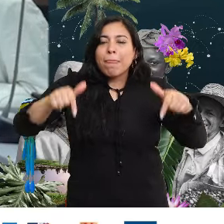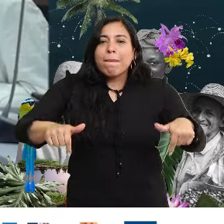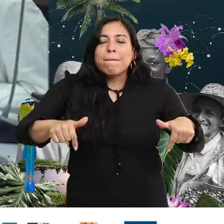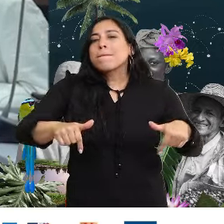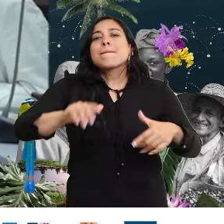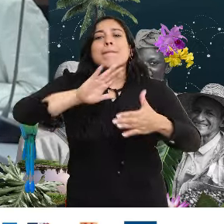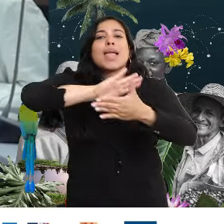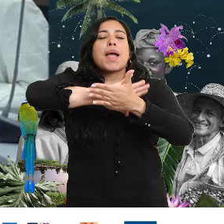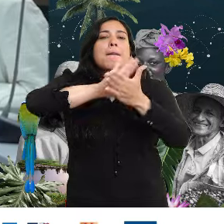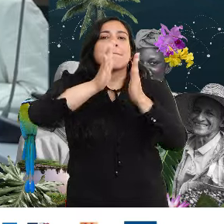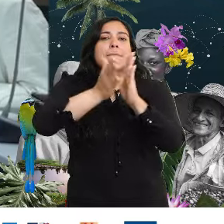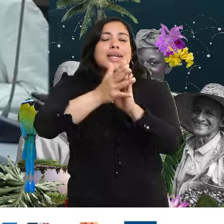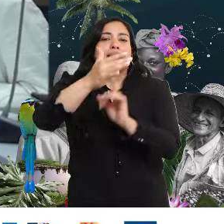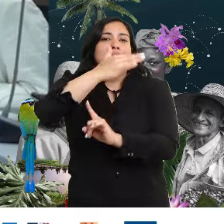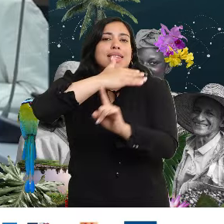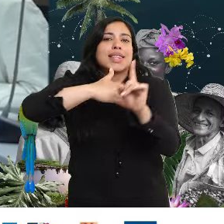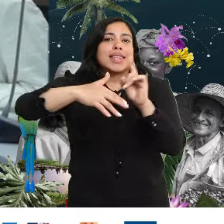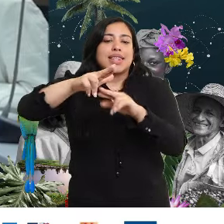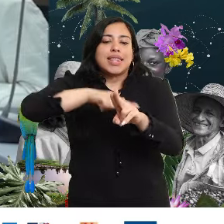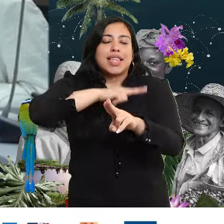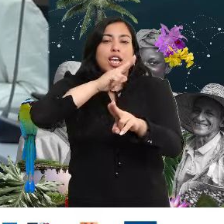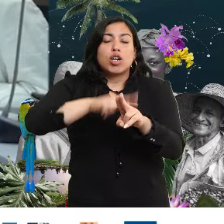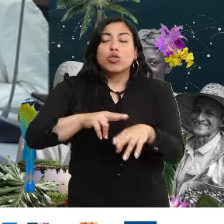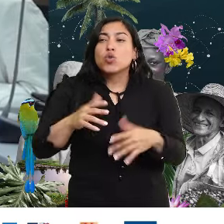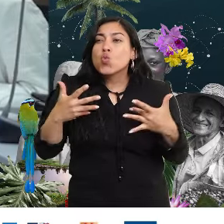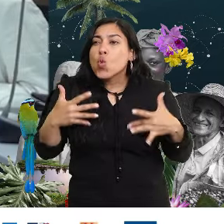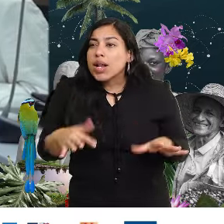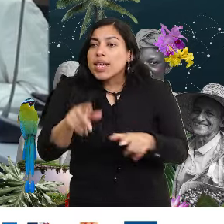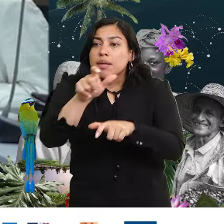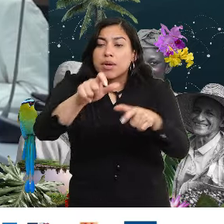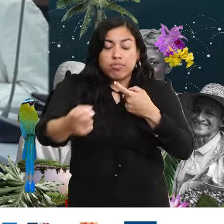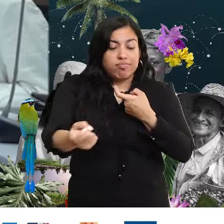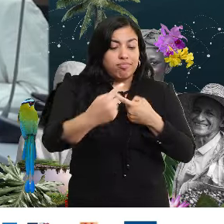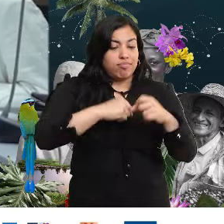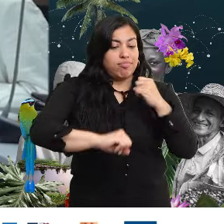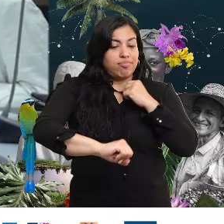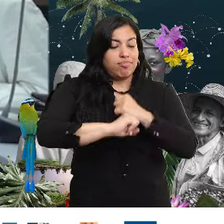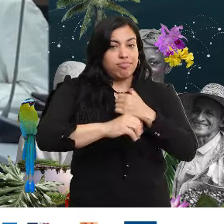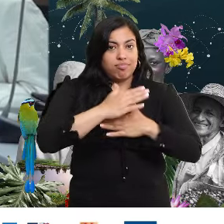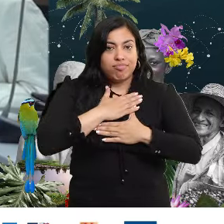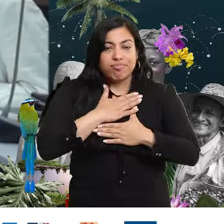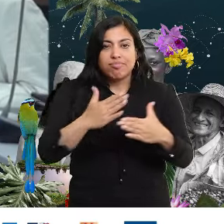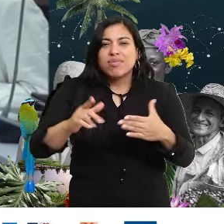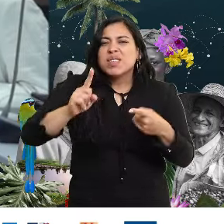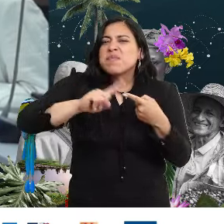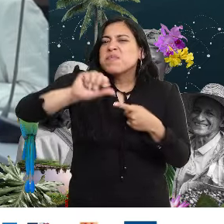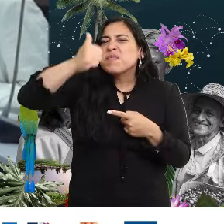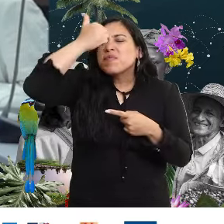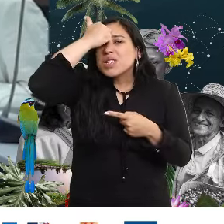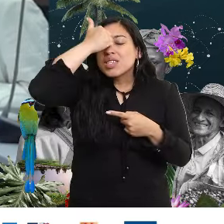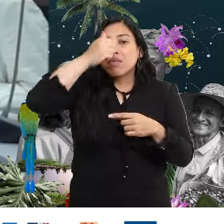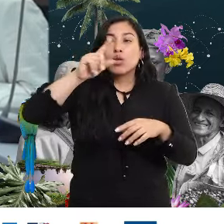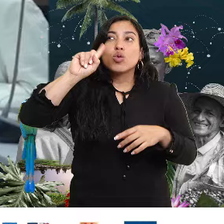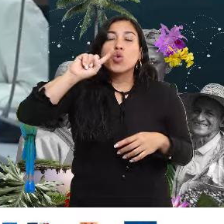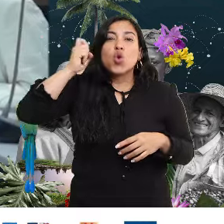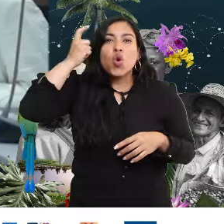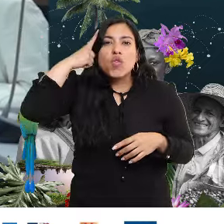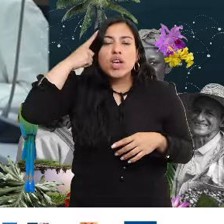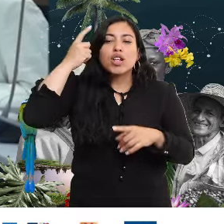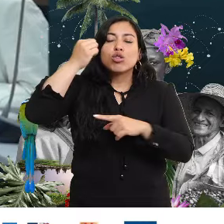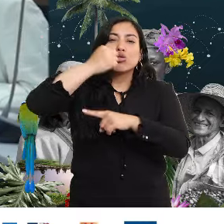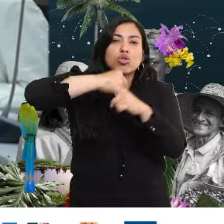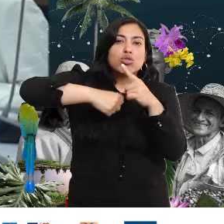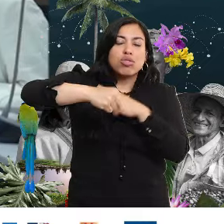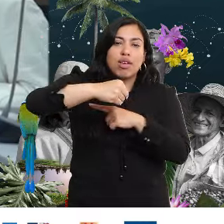Paz con la Naturaleza a la que se pueden unir todos los actores, encarnando el principio de todo el gobierno, toda la sociedad.